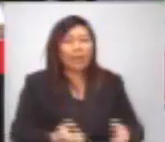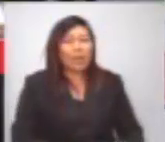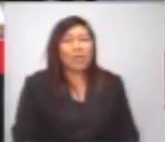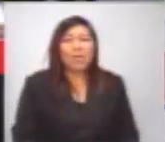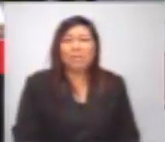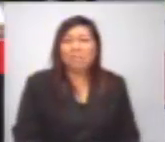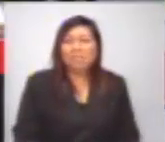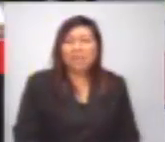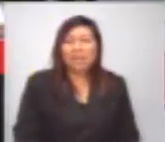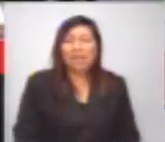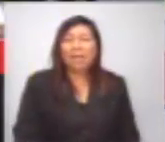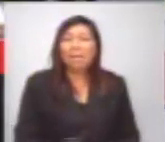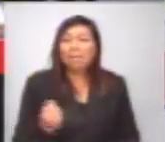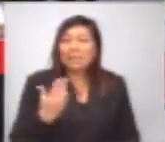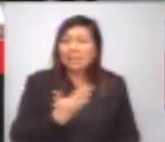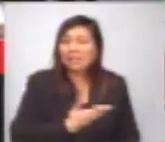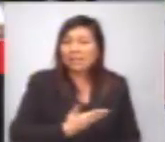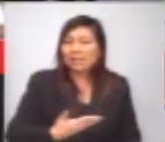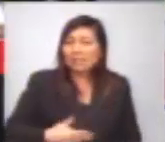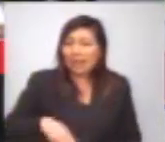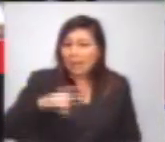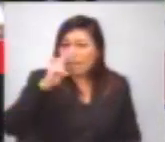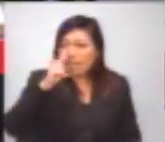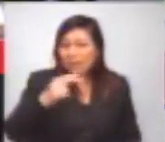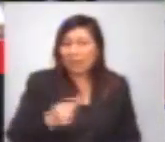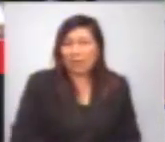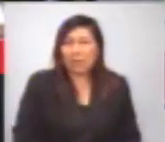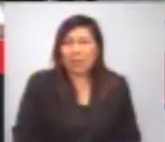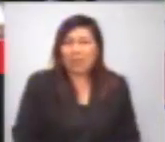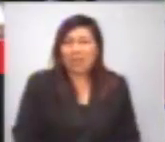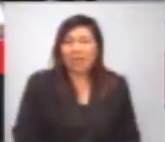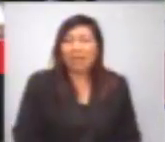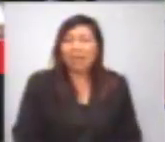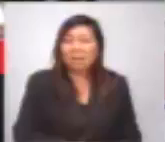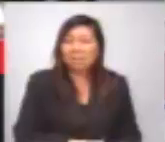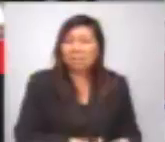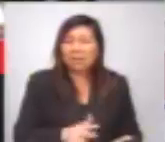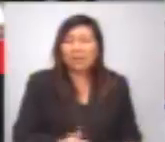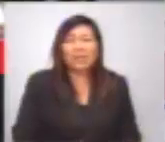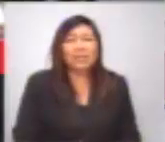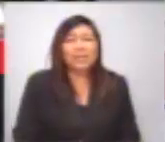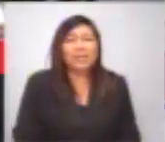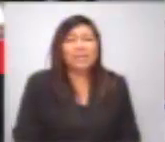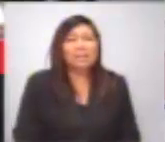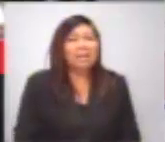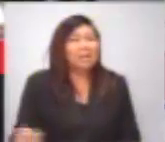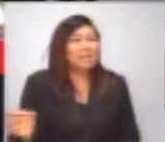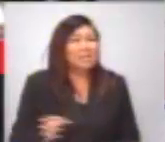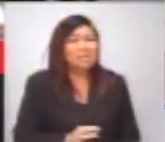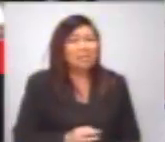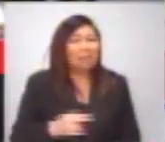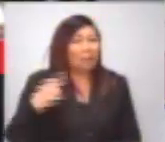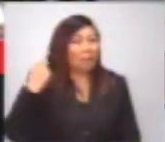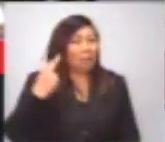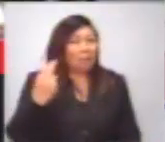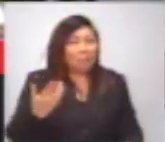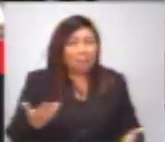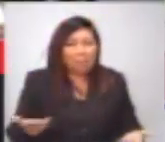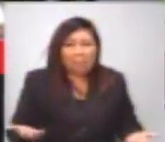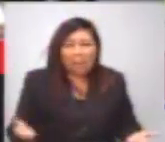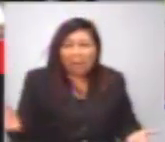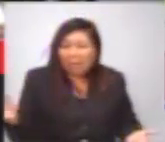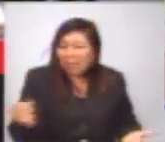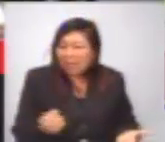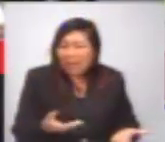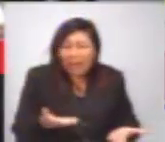la señora vicepresidenta del Perú, hizo aprobar sin ninguna razón,